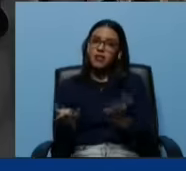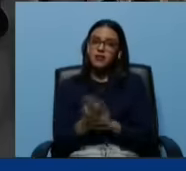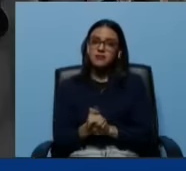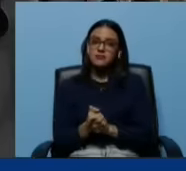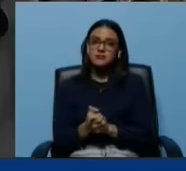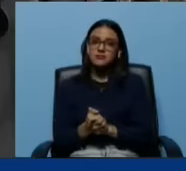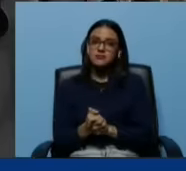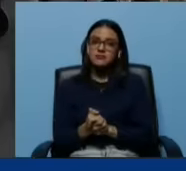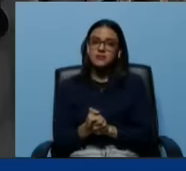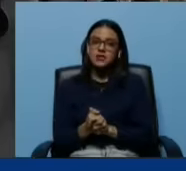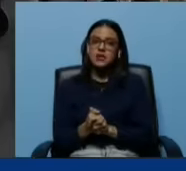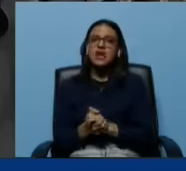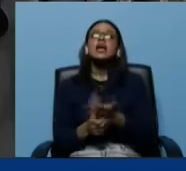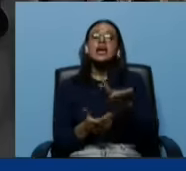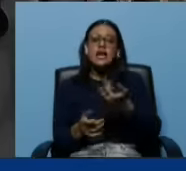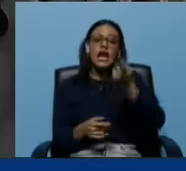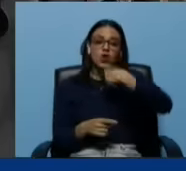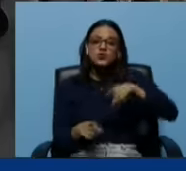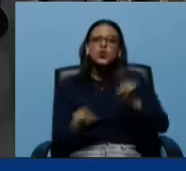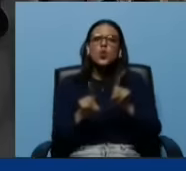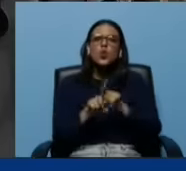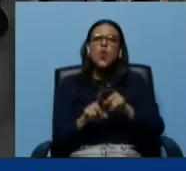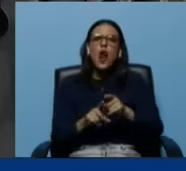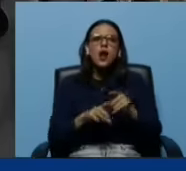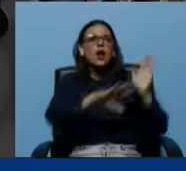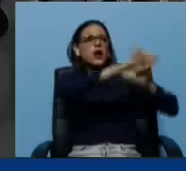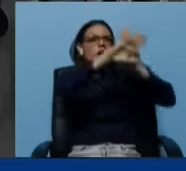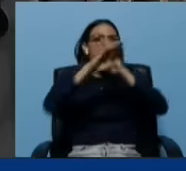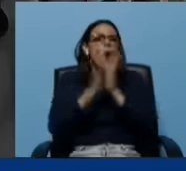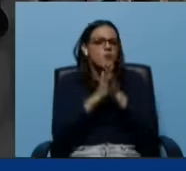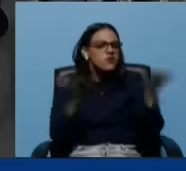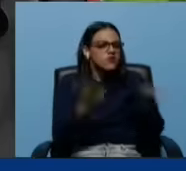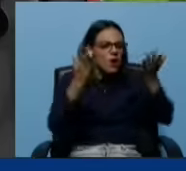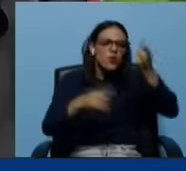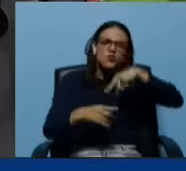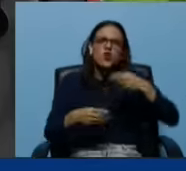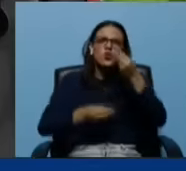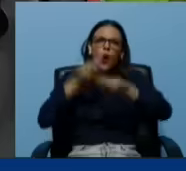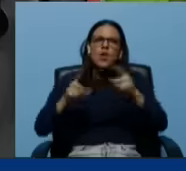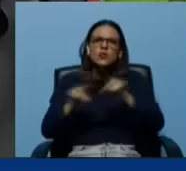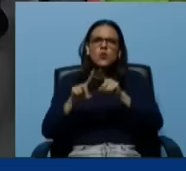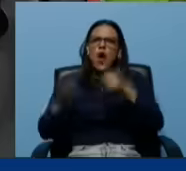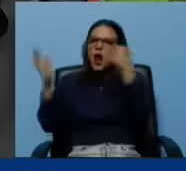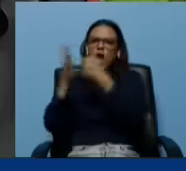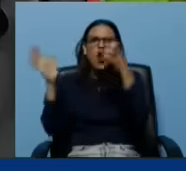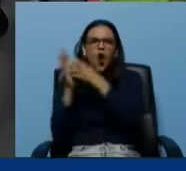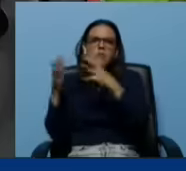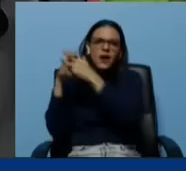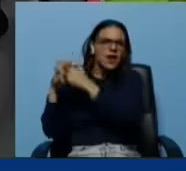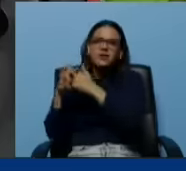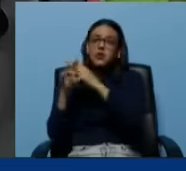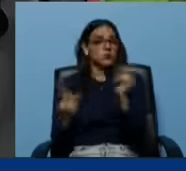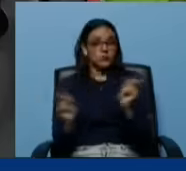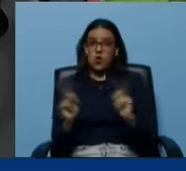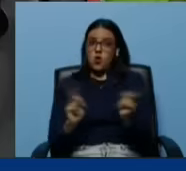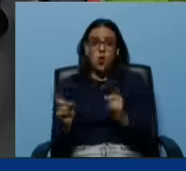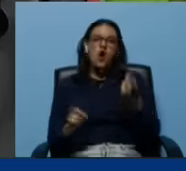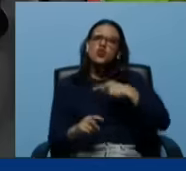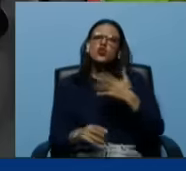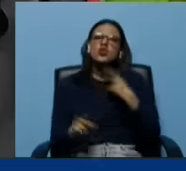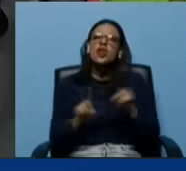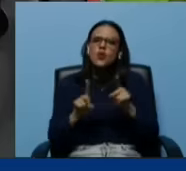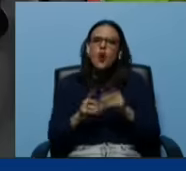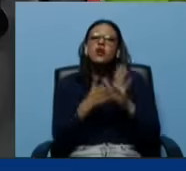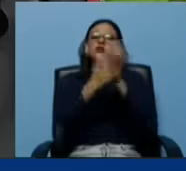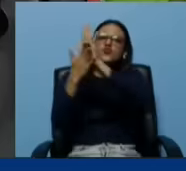y no hacen un llamado a un golpe a ningún gobierno de los Estados Unidos. En su lugar quieren que haya amistad con los Estados